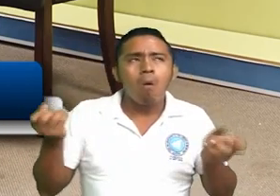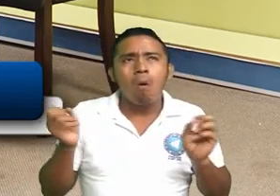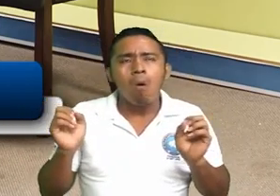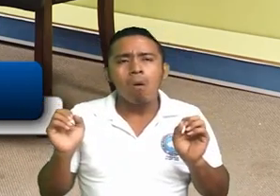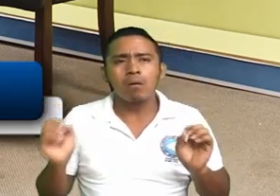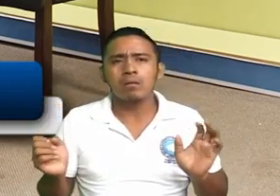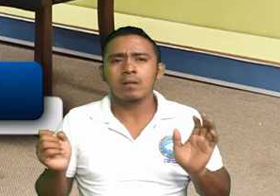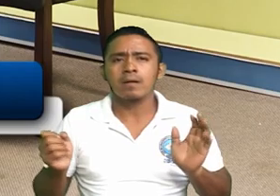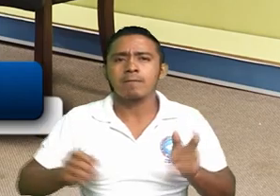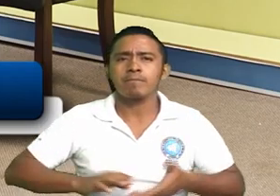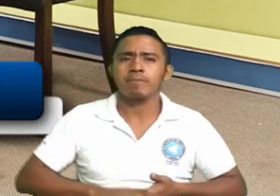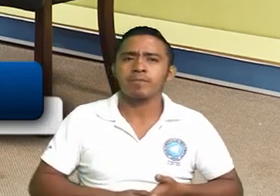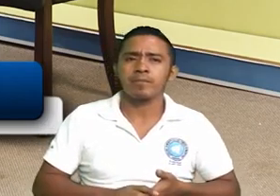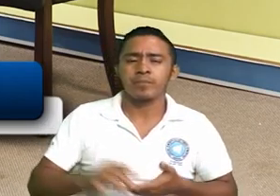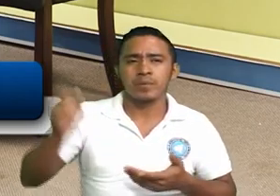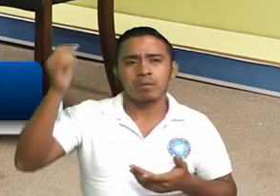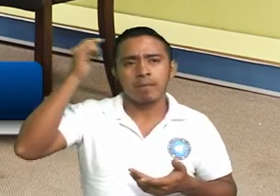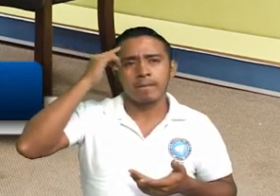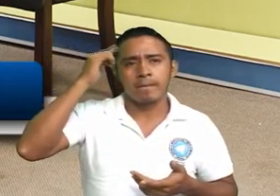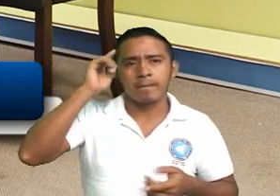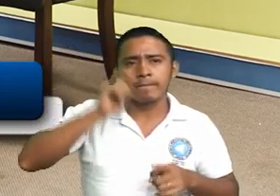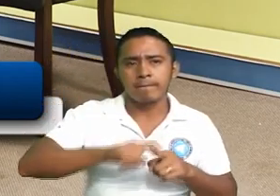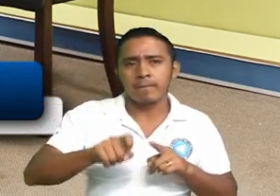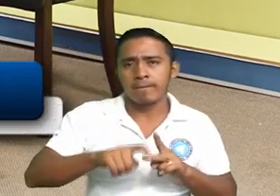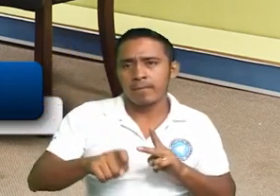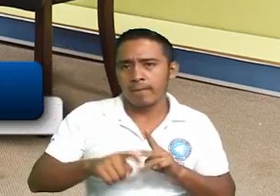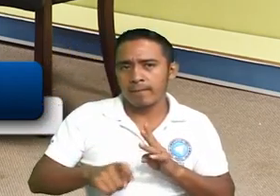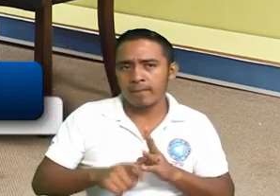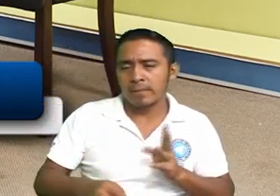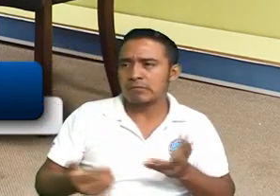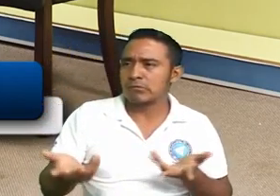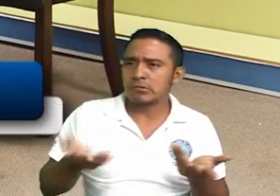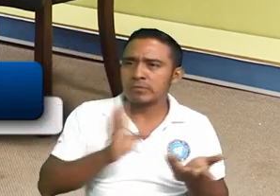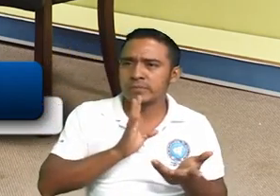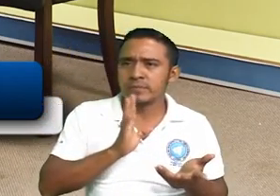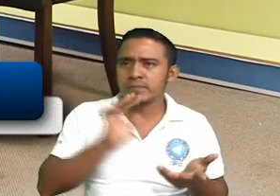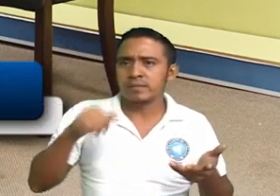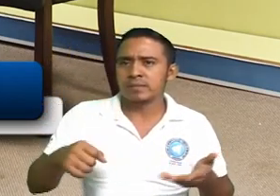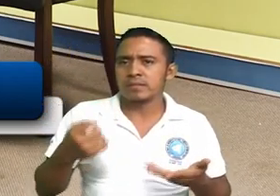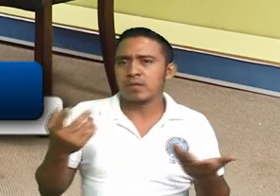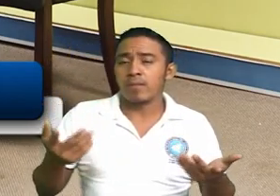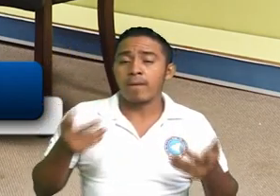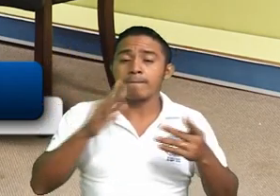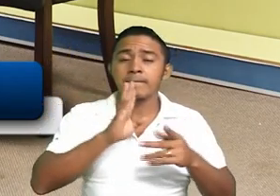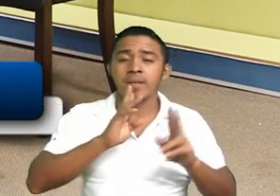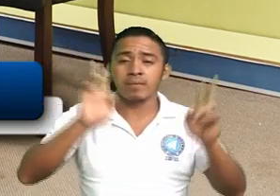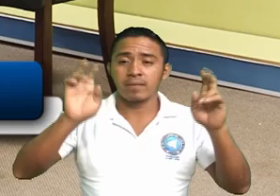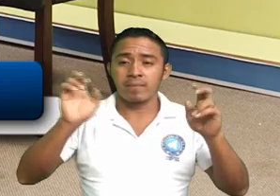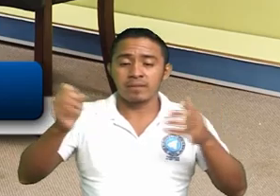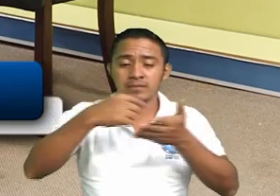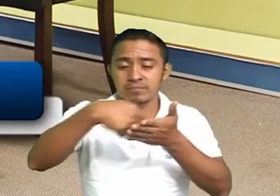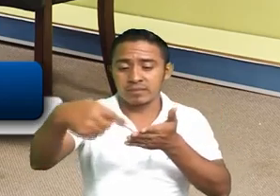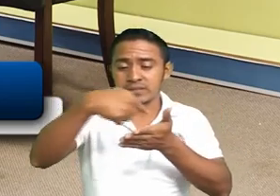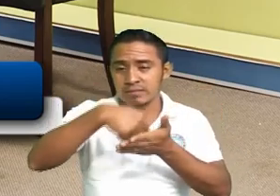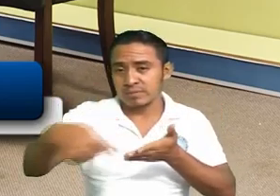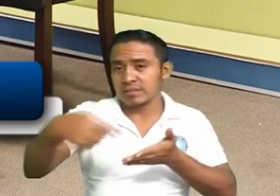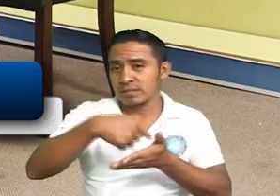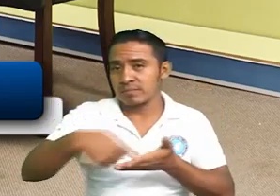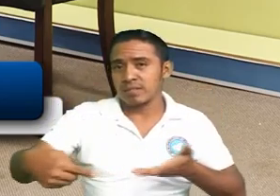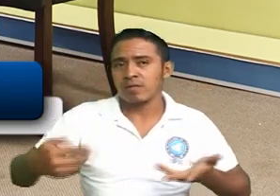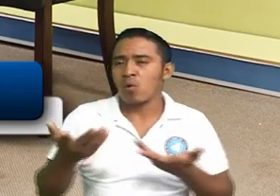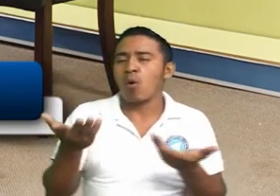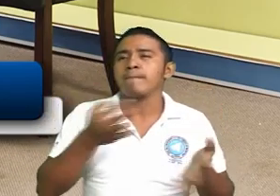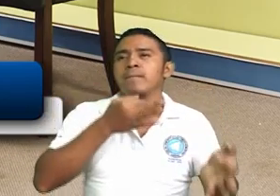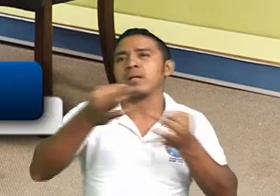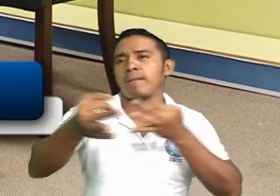también las madres, las primerizas, se preocupan por el movimiento de los bebés, no entienden, por ejemplo, ese término